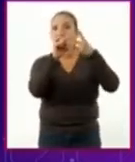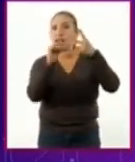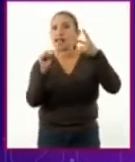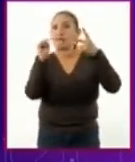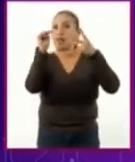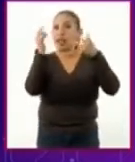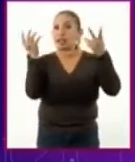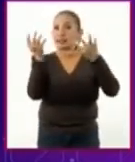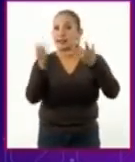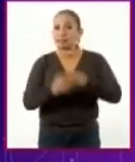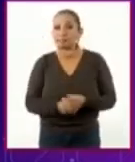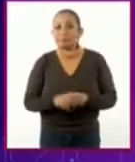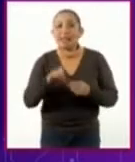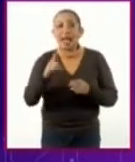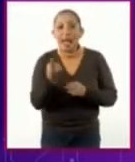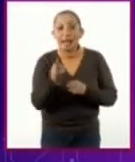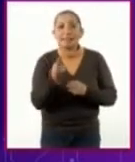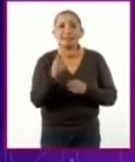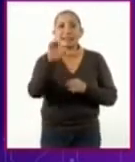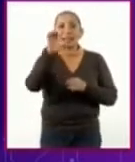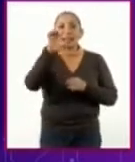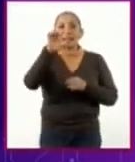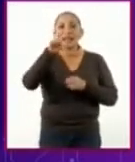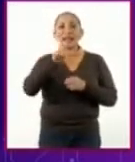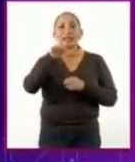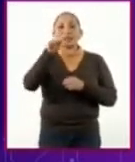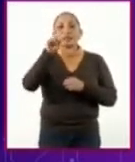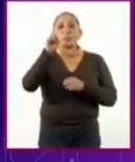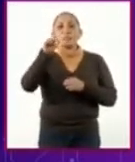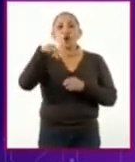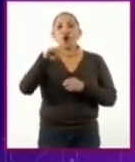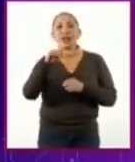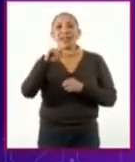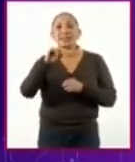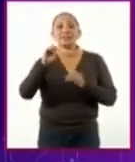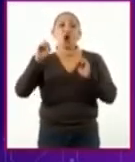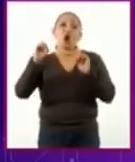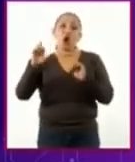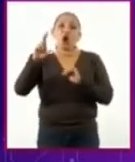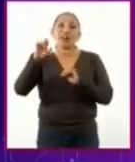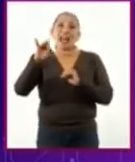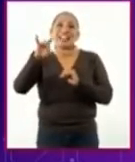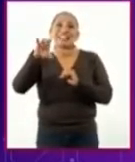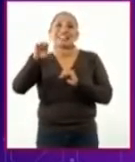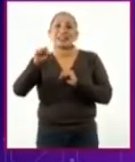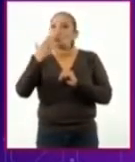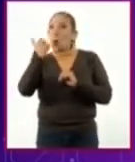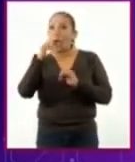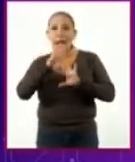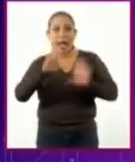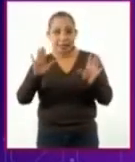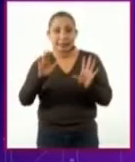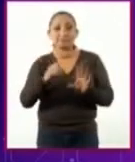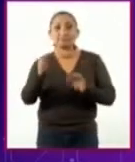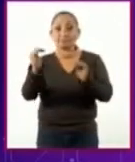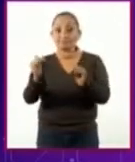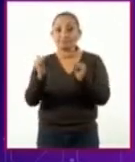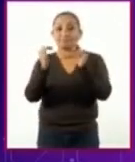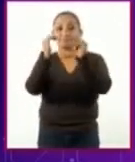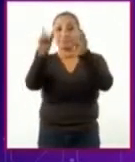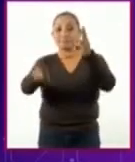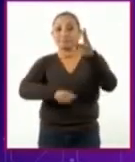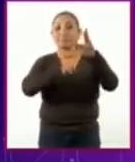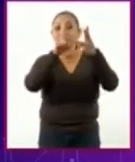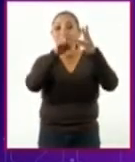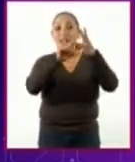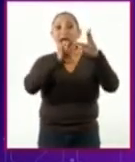nivel de ejecución, que son los exponentes y las raíces, que tampoco existen en el enunciado. Lo que sí aparece